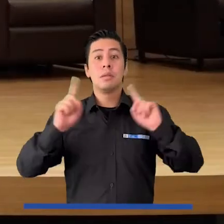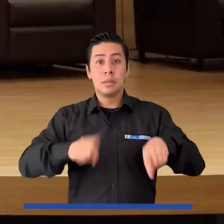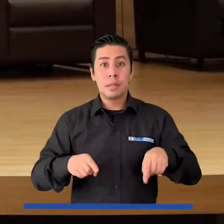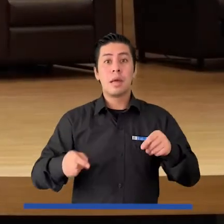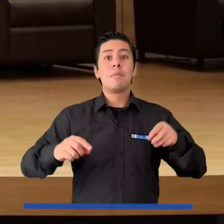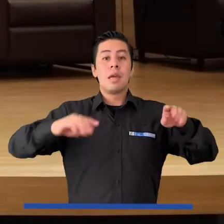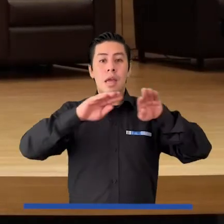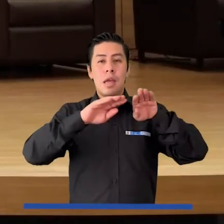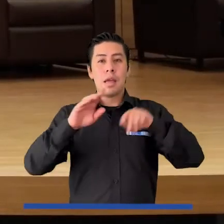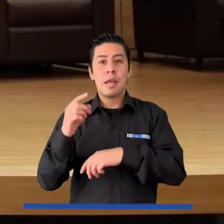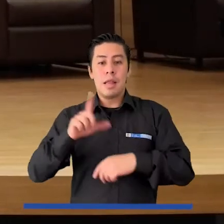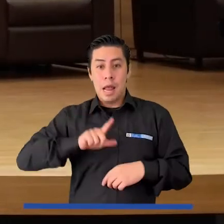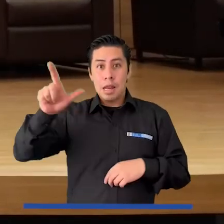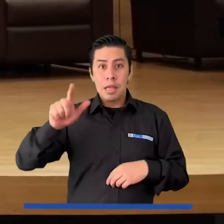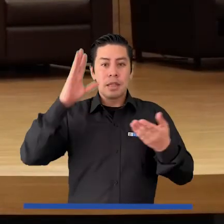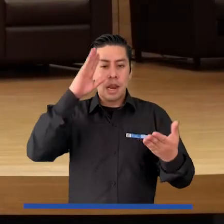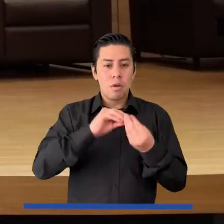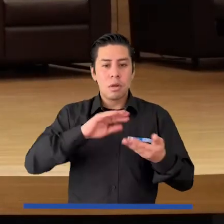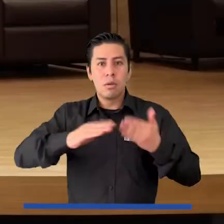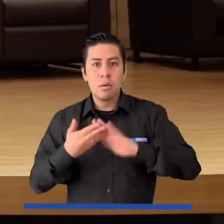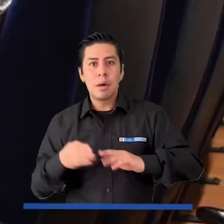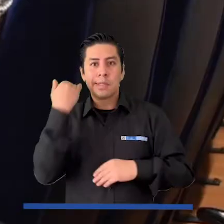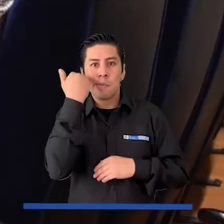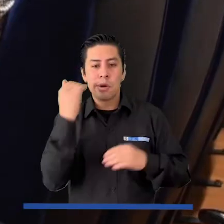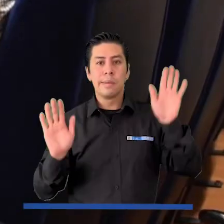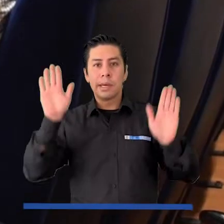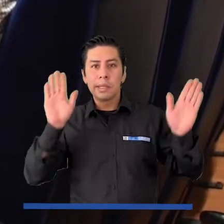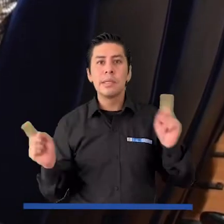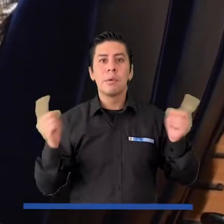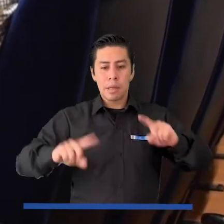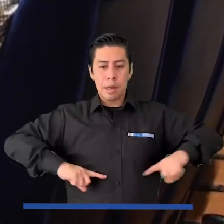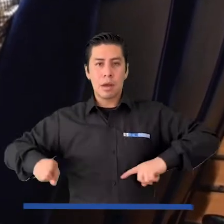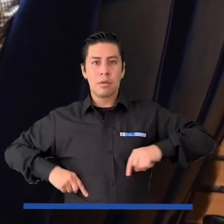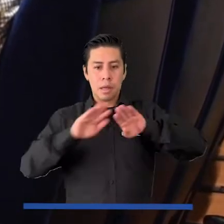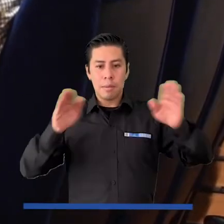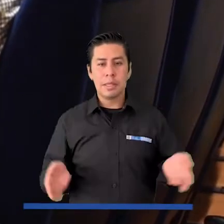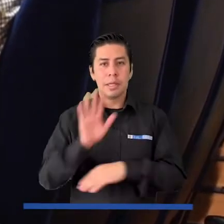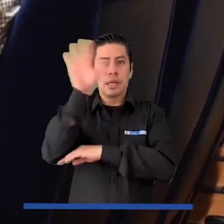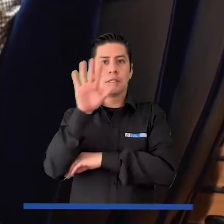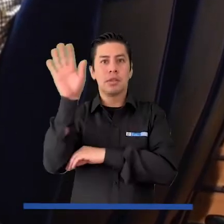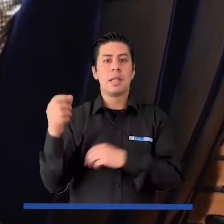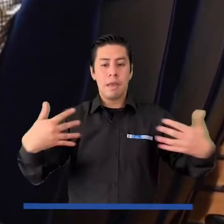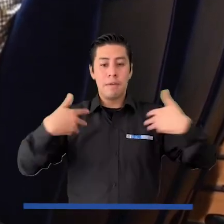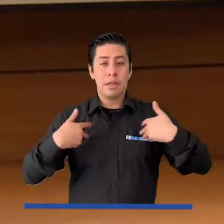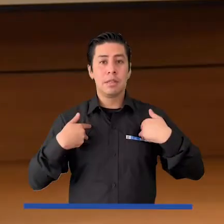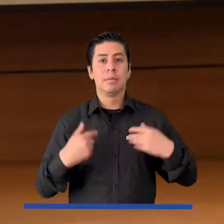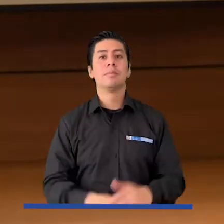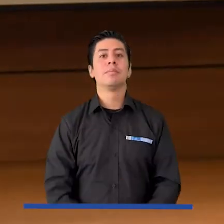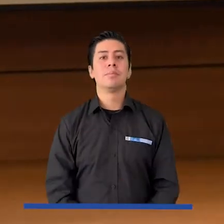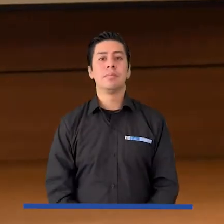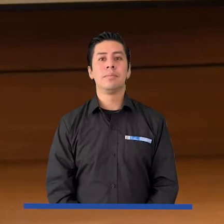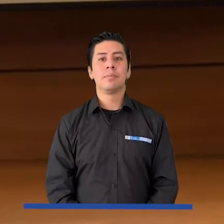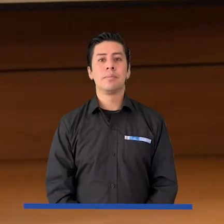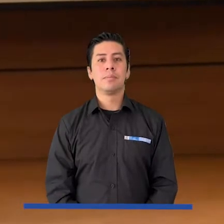evento participaron la Procuradora General Margarita Cabello Blanco, la Procuradora Delegada para el Seguimiento al Acuerdo de Paz Diana María Cadena Lozano y la Coordinadora